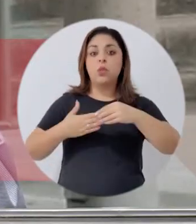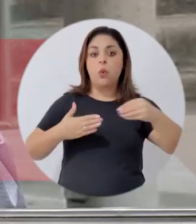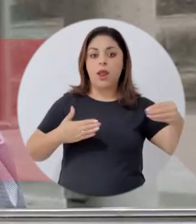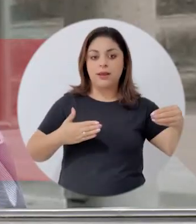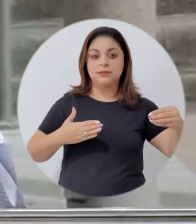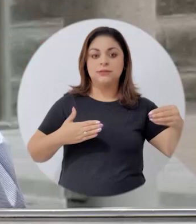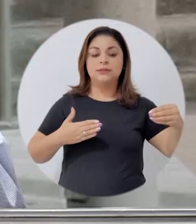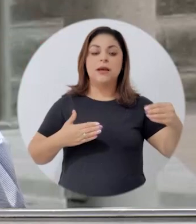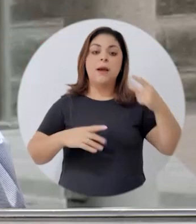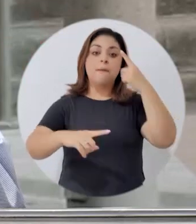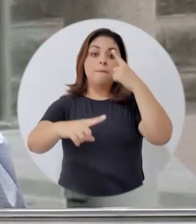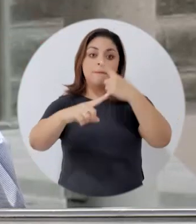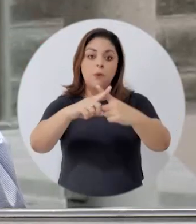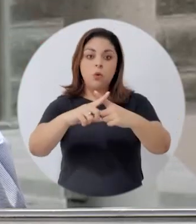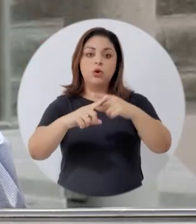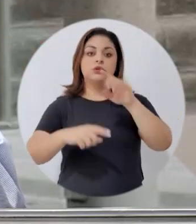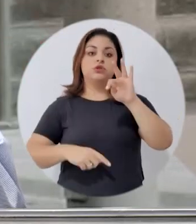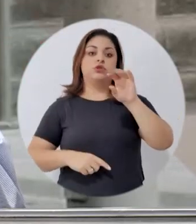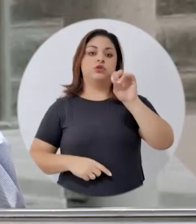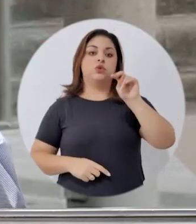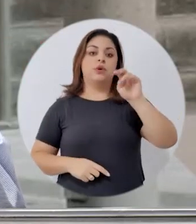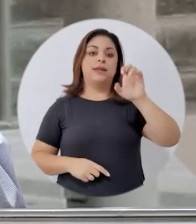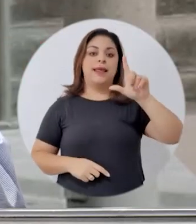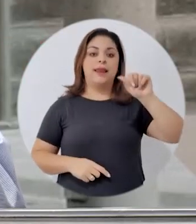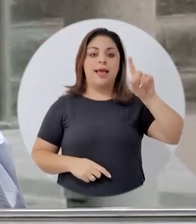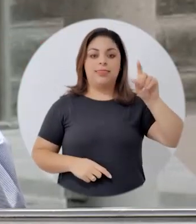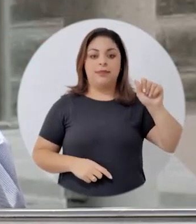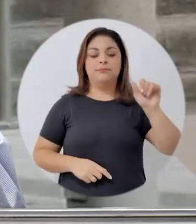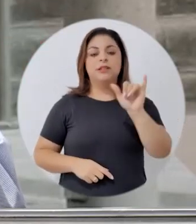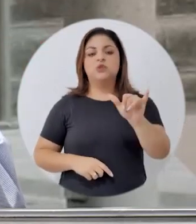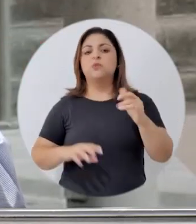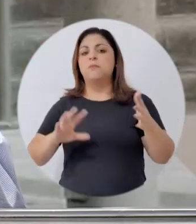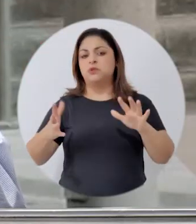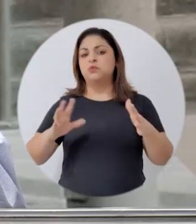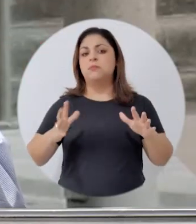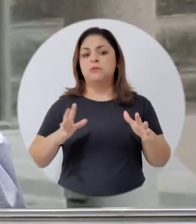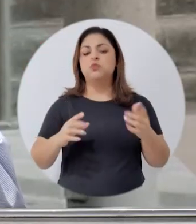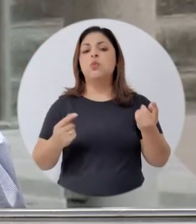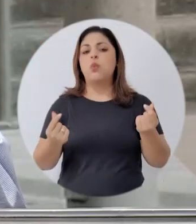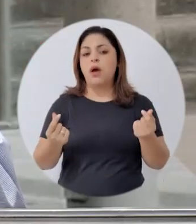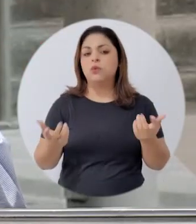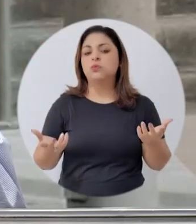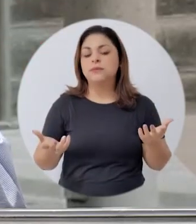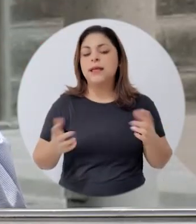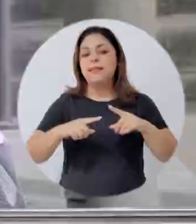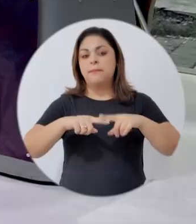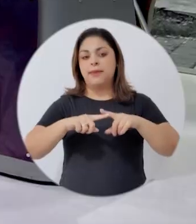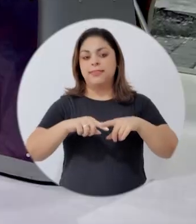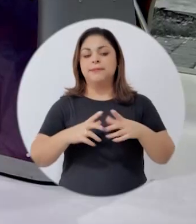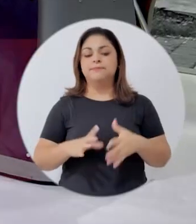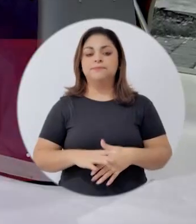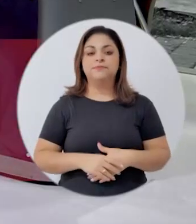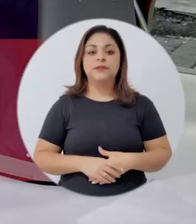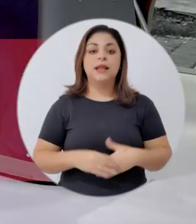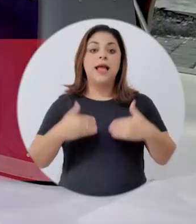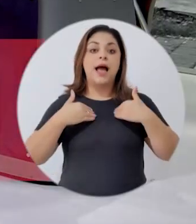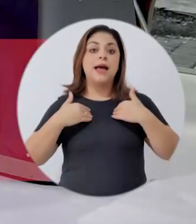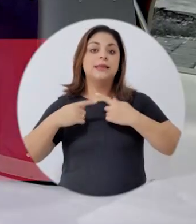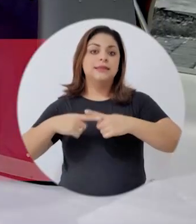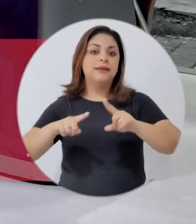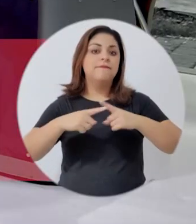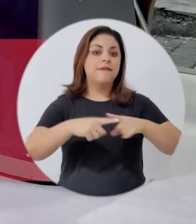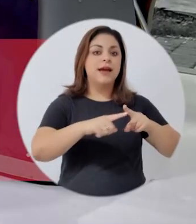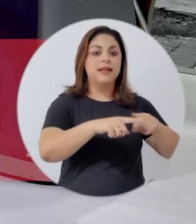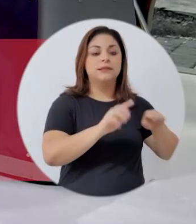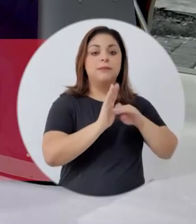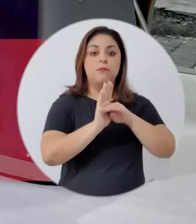7.5 dólares la tonelada de CO2 equivalente. Eso es lo que cuesta más o menos. Depende de dónde se adquiera. Depende de dónde se adquiera. Hay